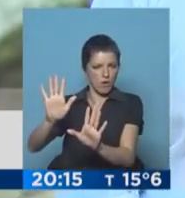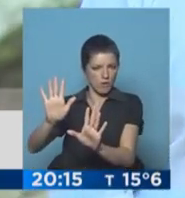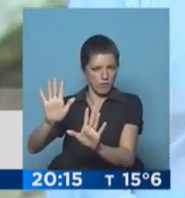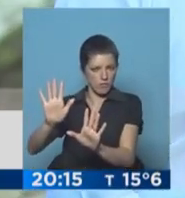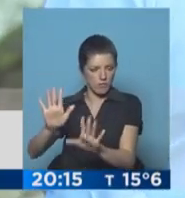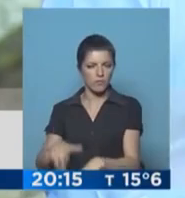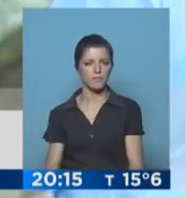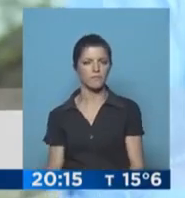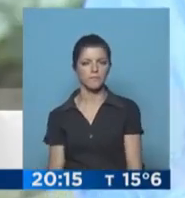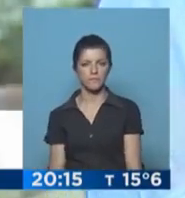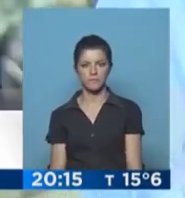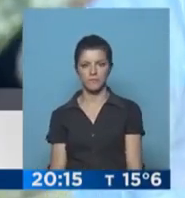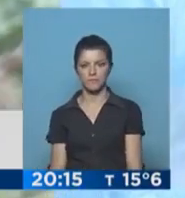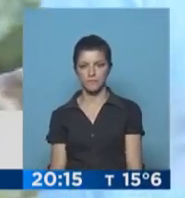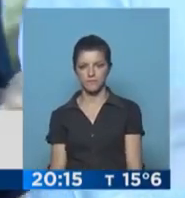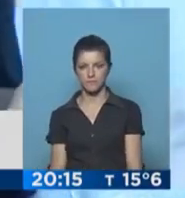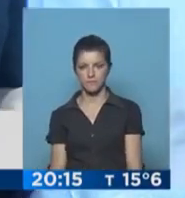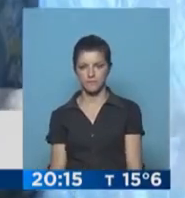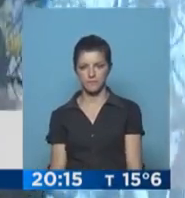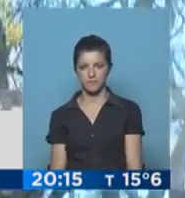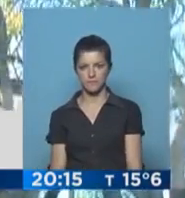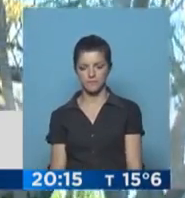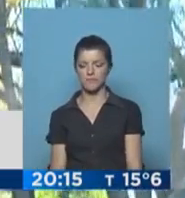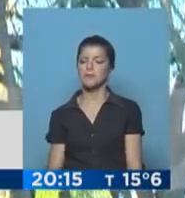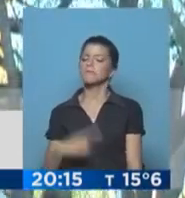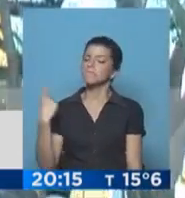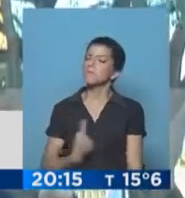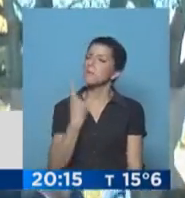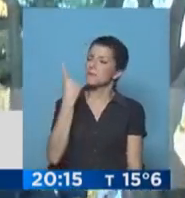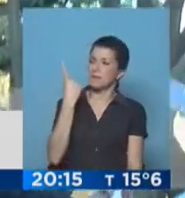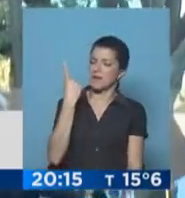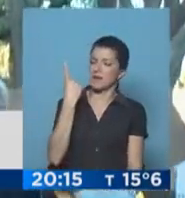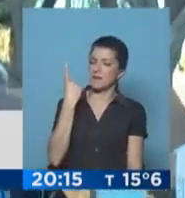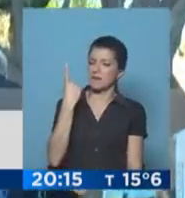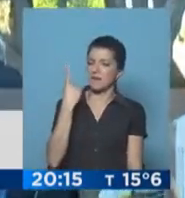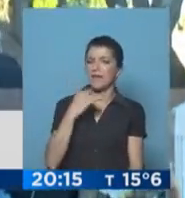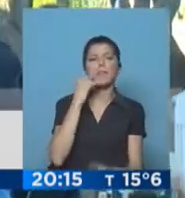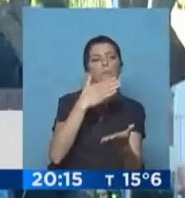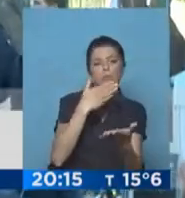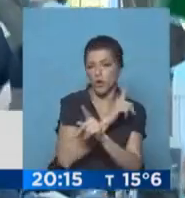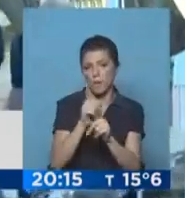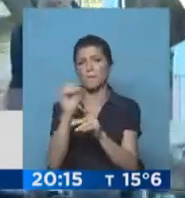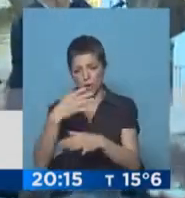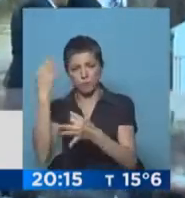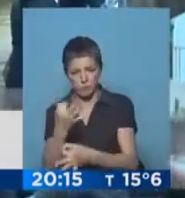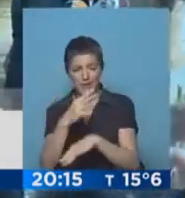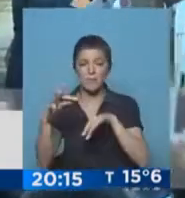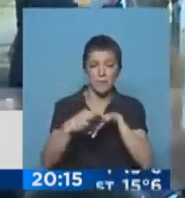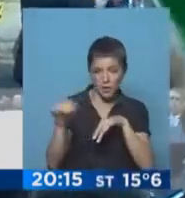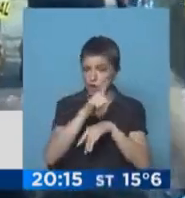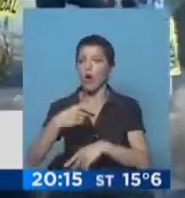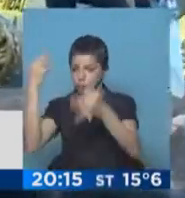social. La primera, que mejor que decir es hacer y que mejor que prometer es